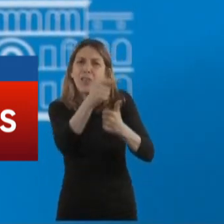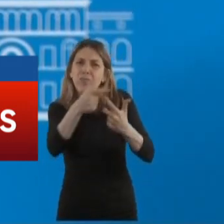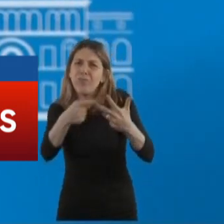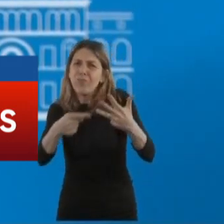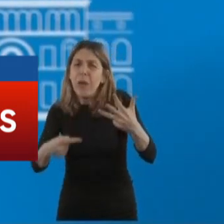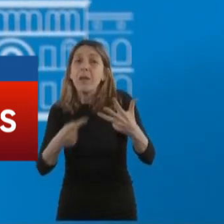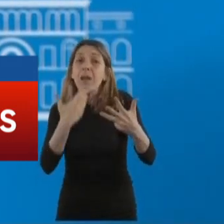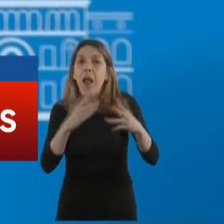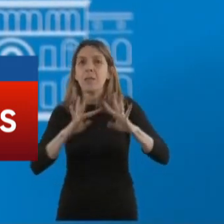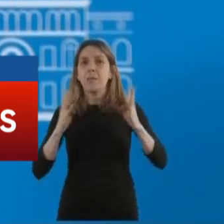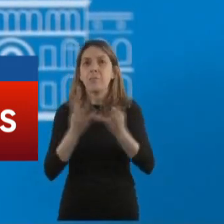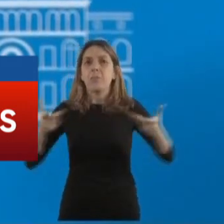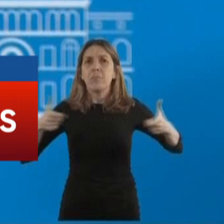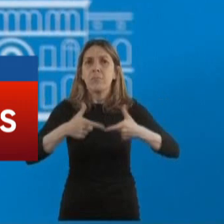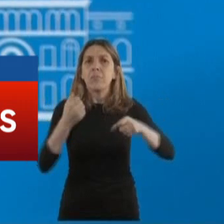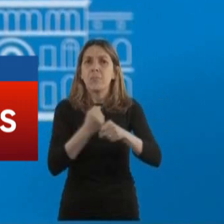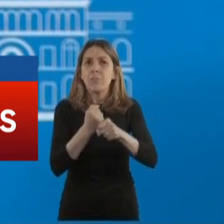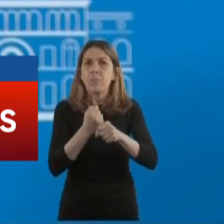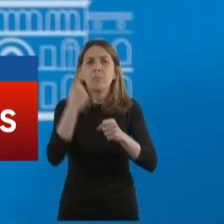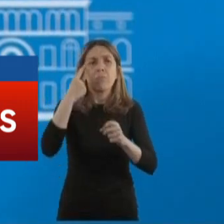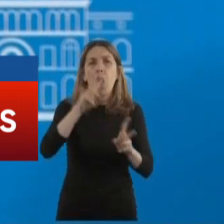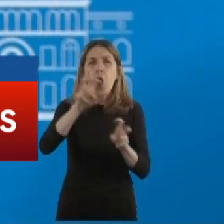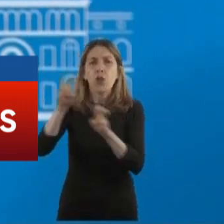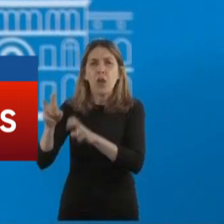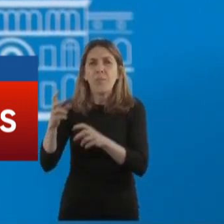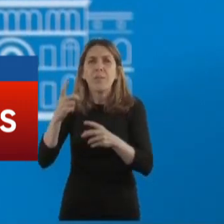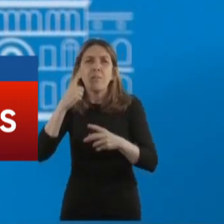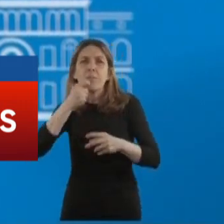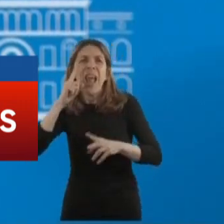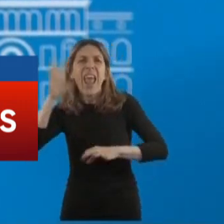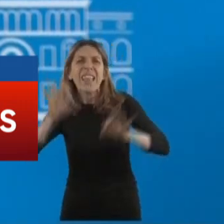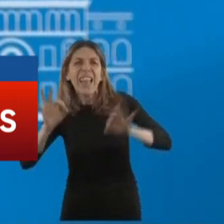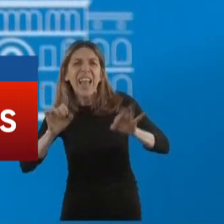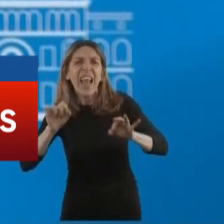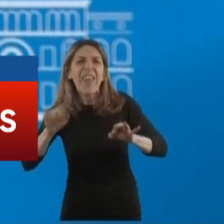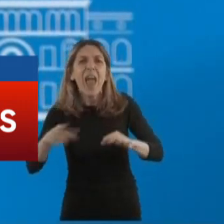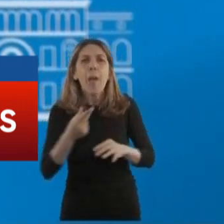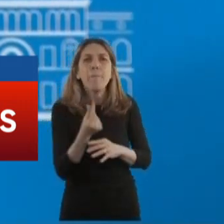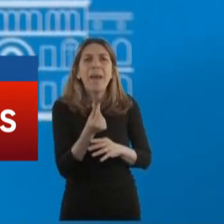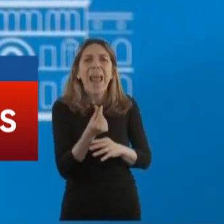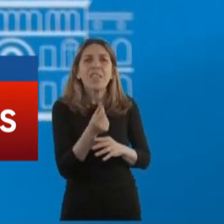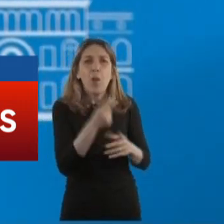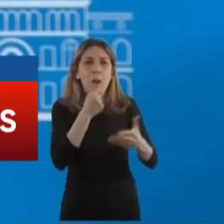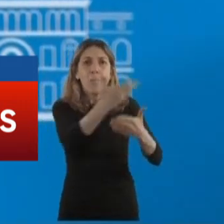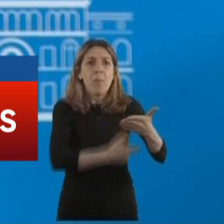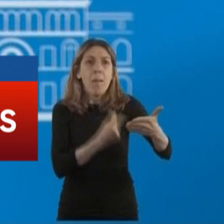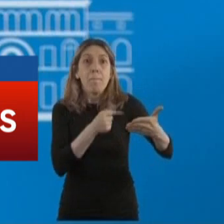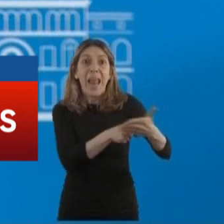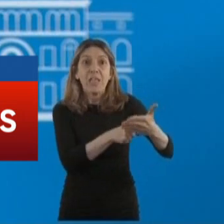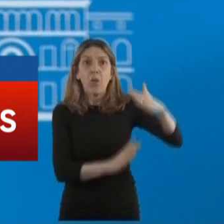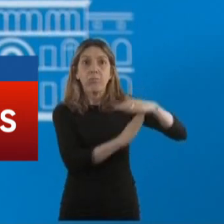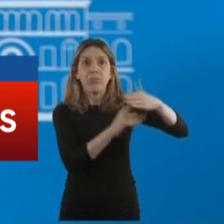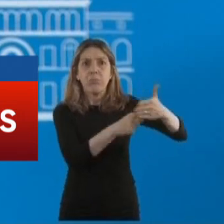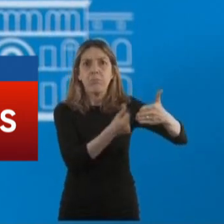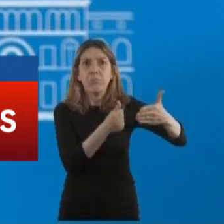de trabajo en relación a otros aspectos como estrategias de precio de referencia para la seguridad social y,